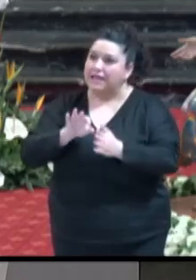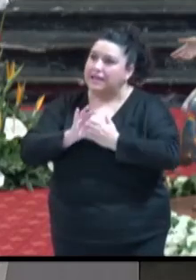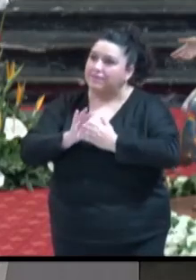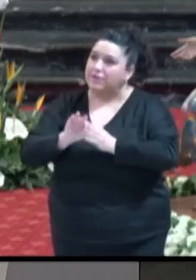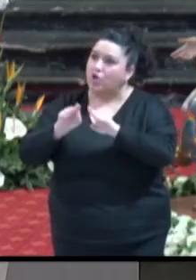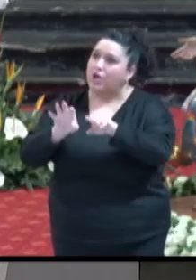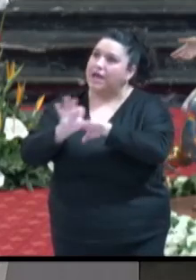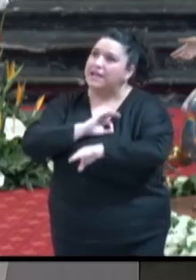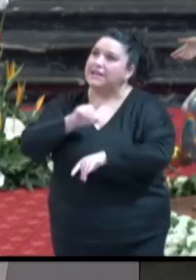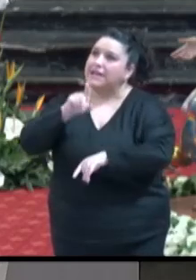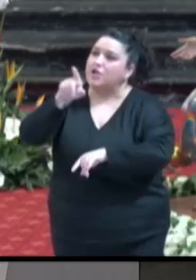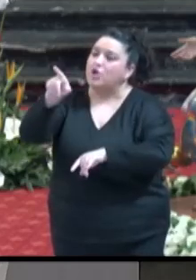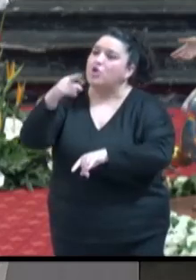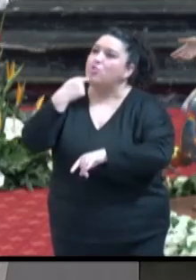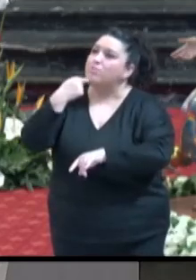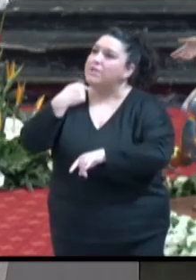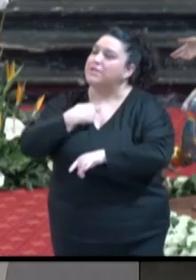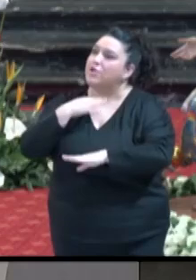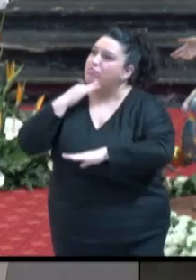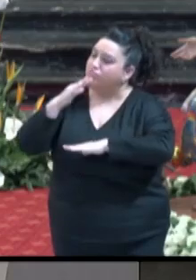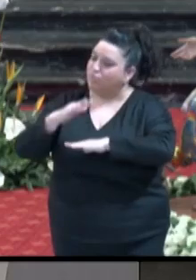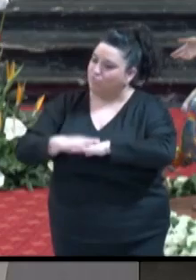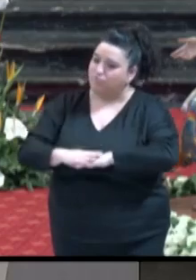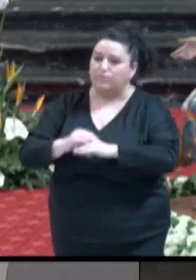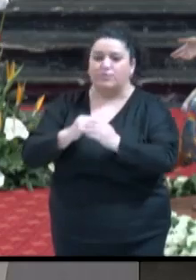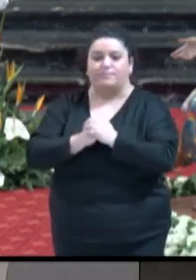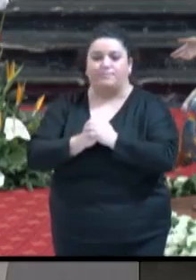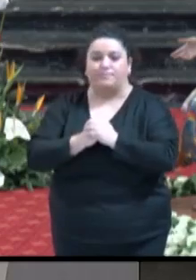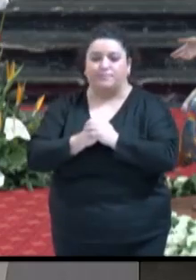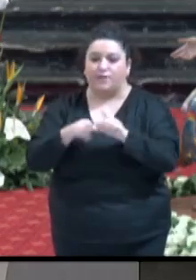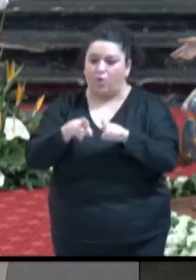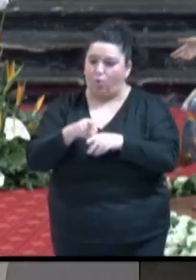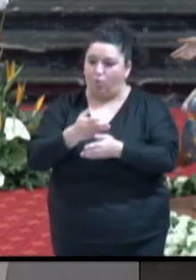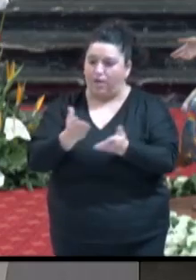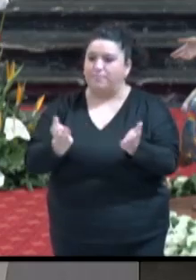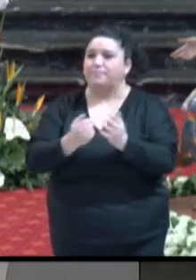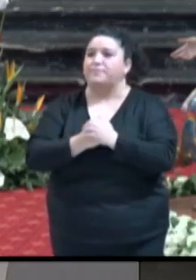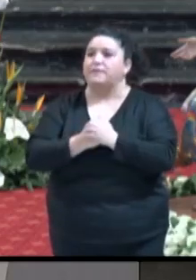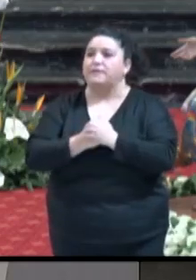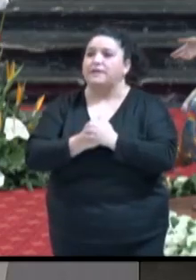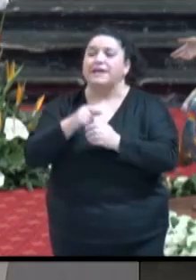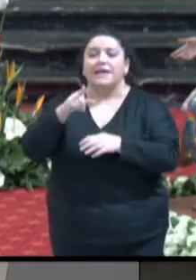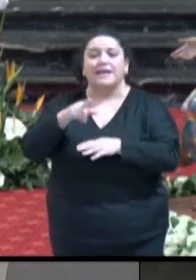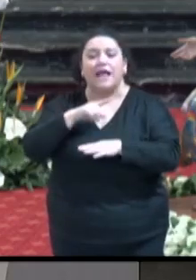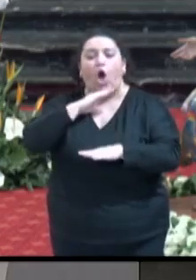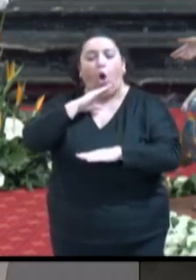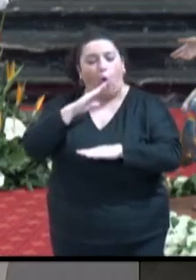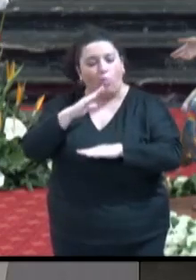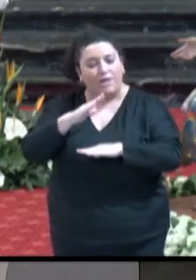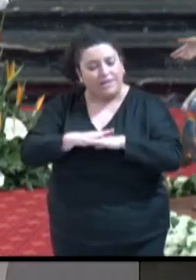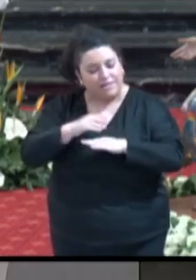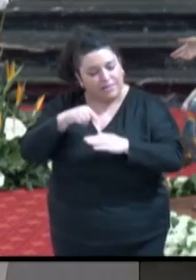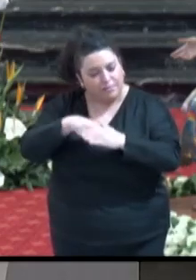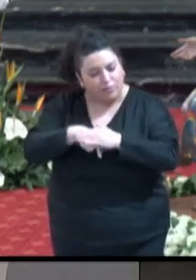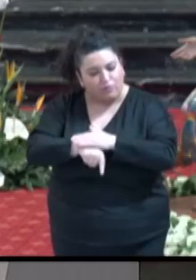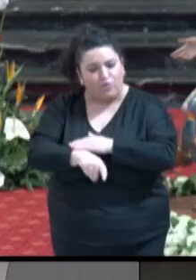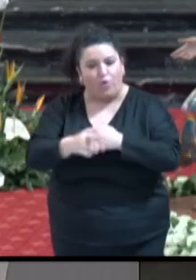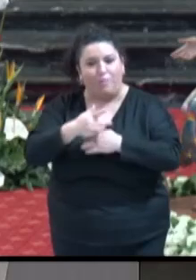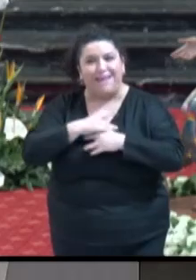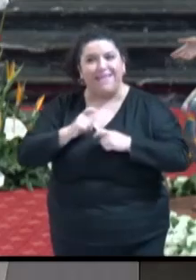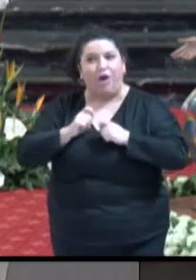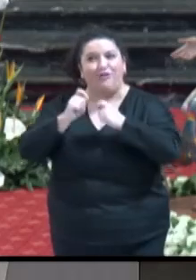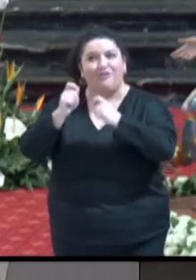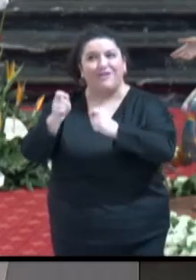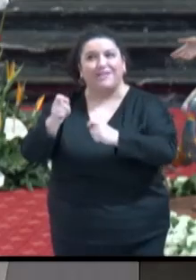Según tu palabra esta actitud de obediencia profunda de María